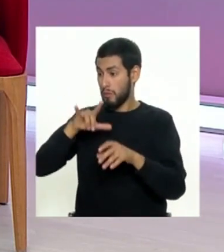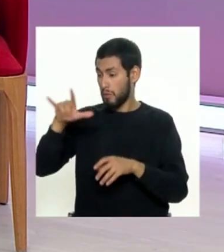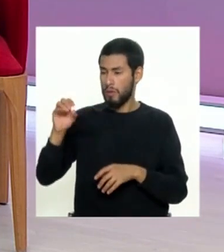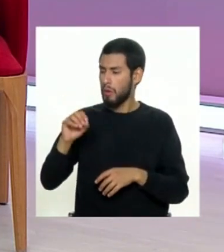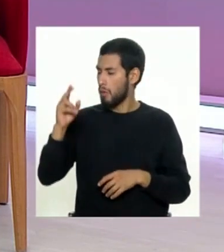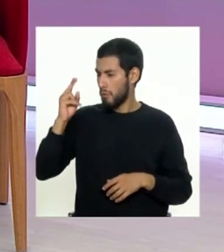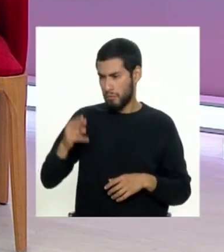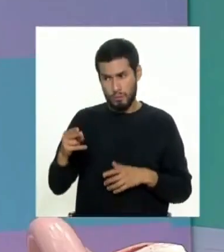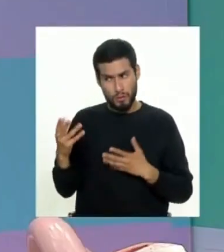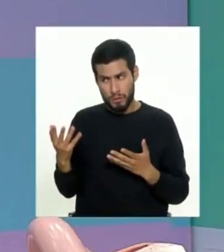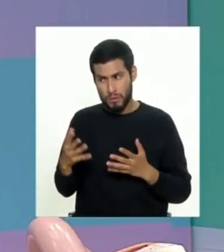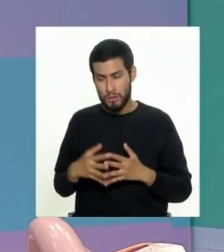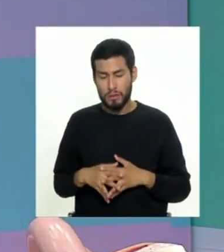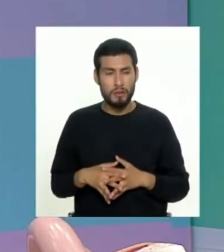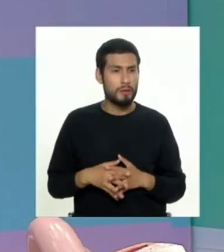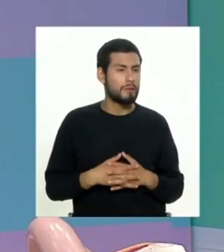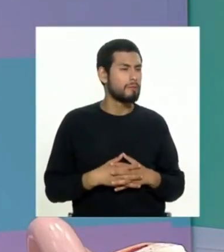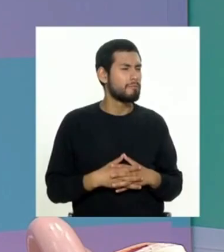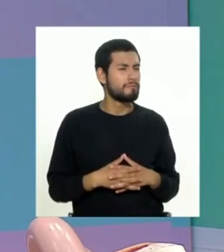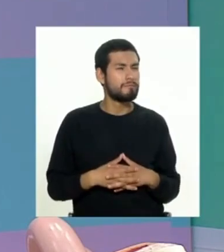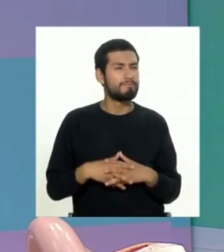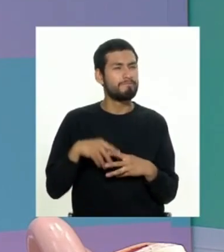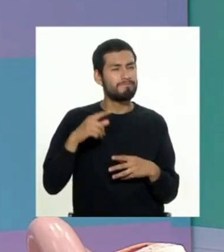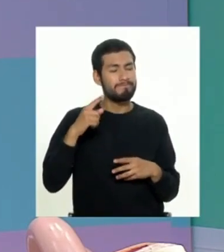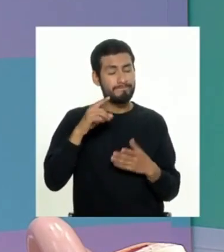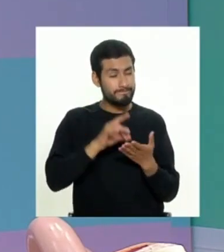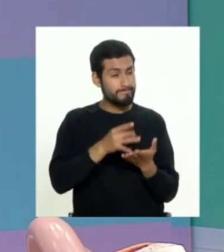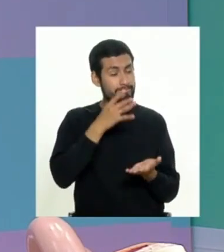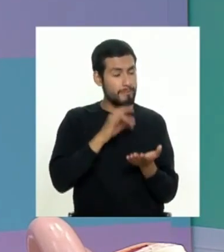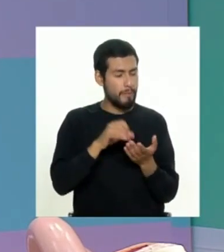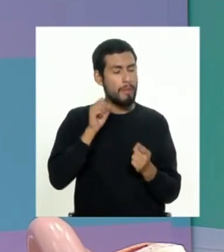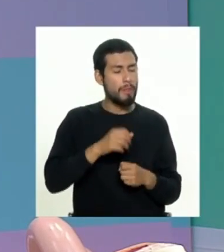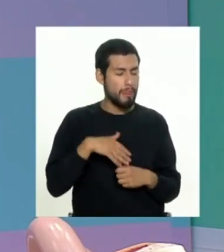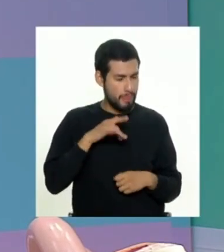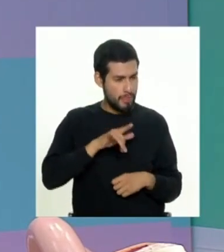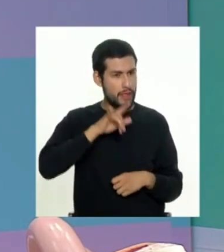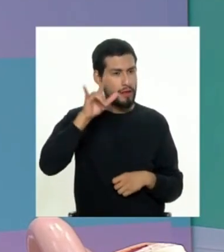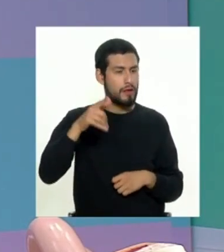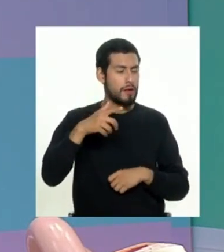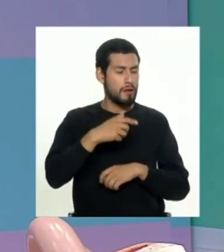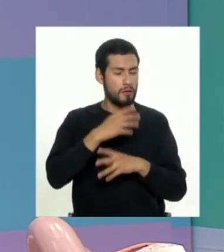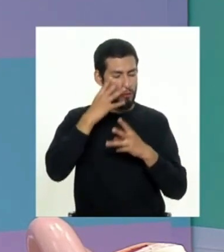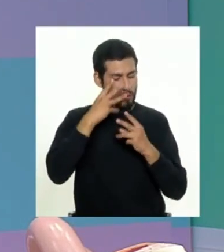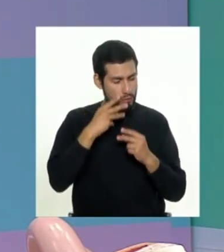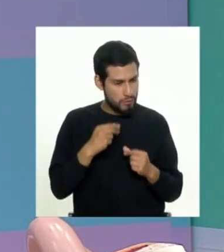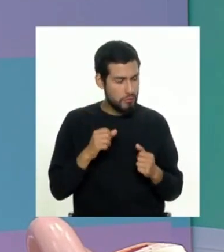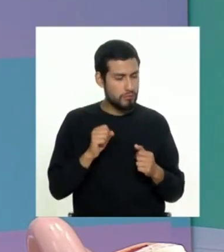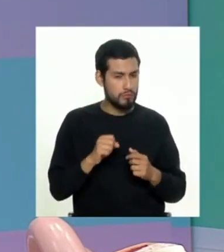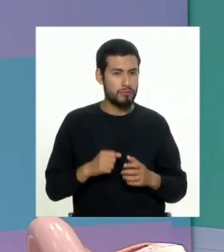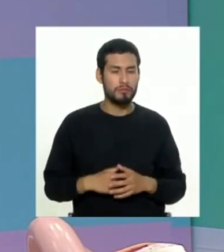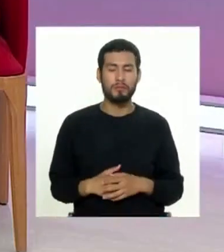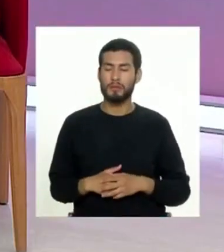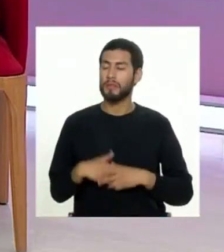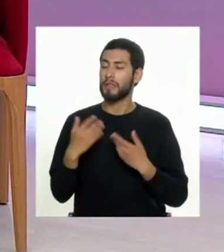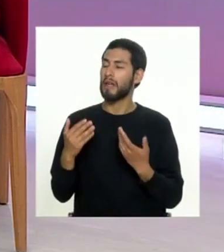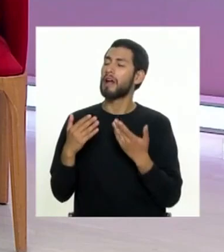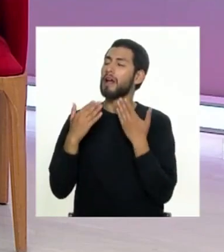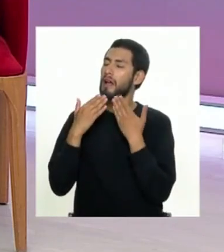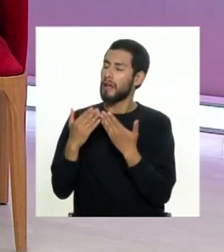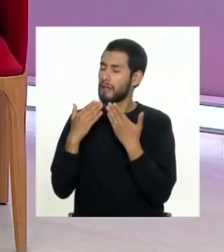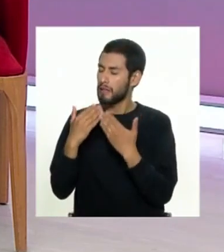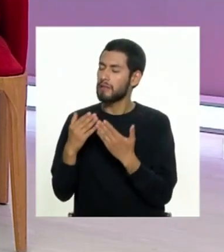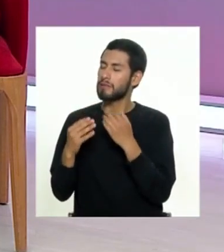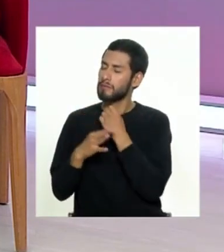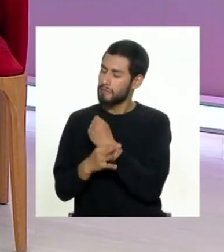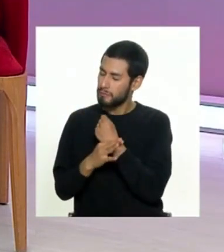contraindicado? Si está con medicación, puede subir con sus sedantes vestibulares. Okay. Perfecto, doctora Ramírez.